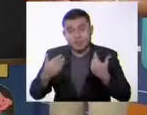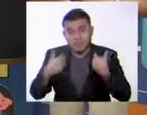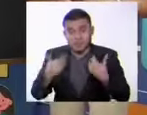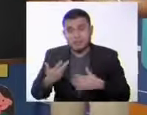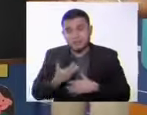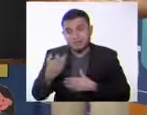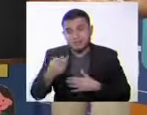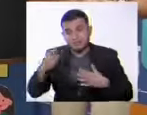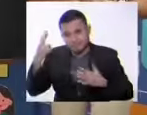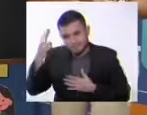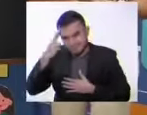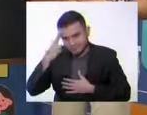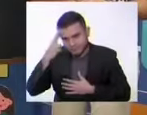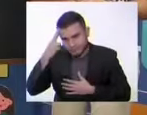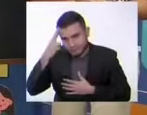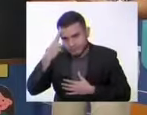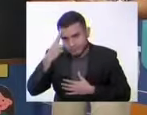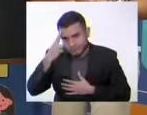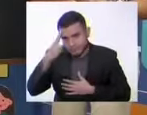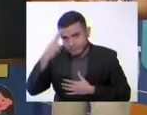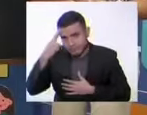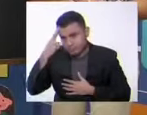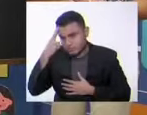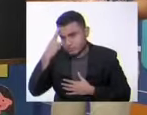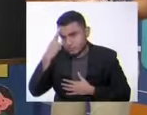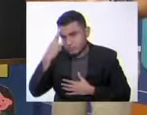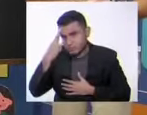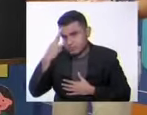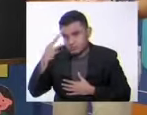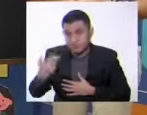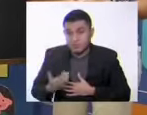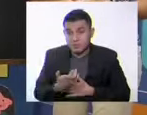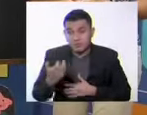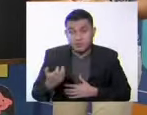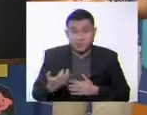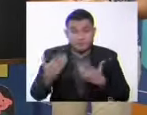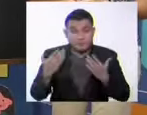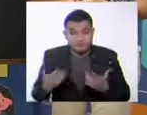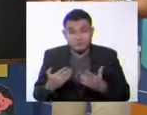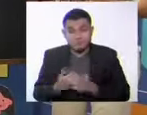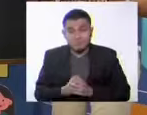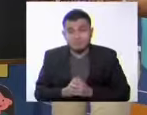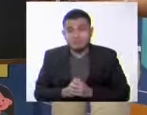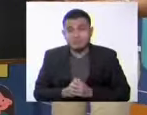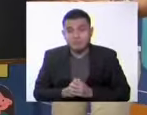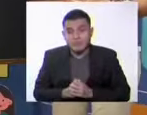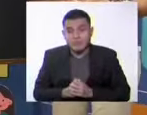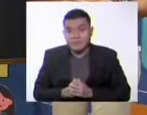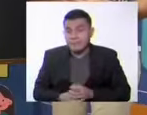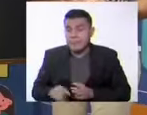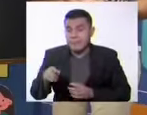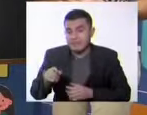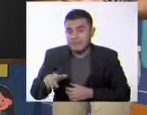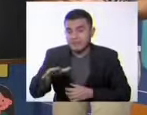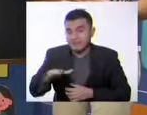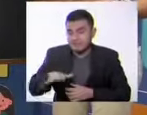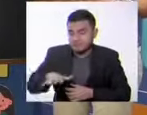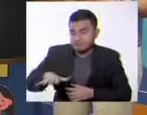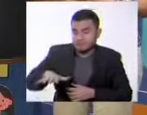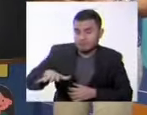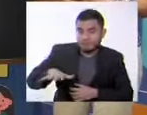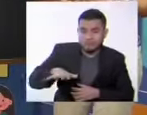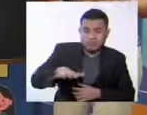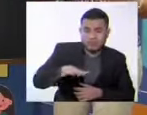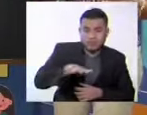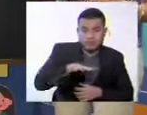para reflexionar sobre cómo nosotros o nosotras estamos incidiendo sobre el espacio que nos rodea, ¿no? Sí, Sobre